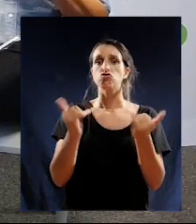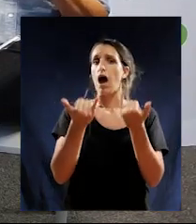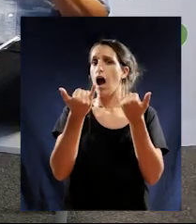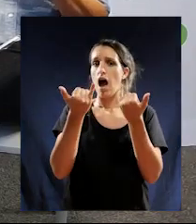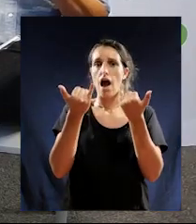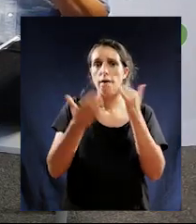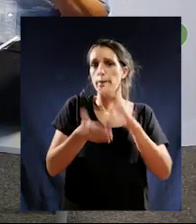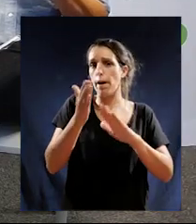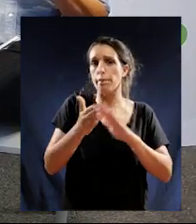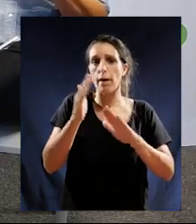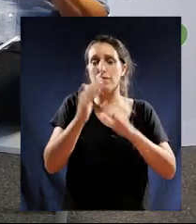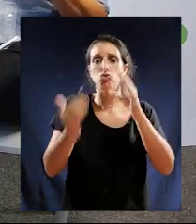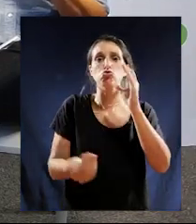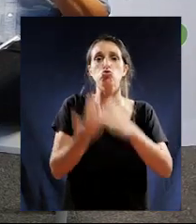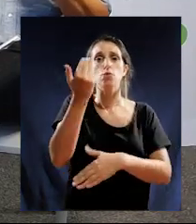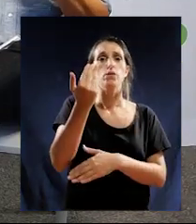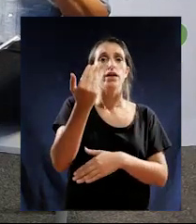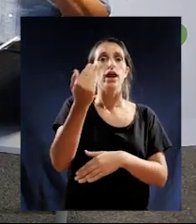d